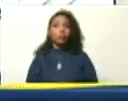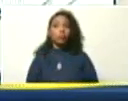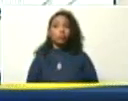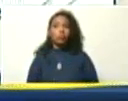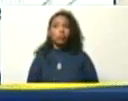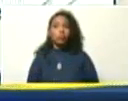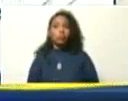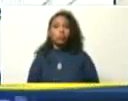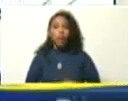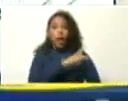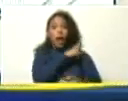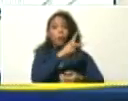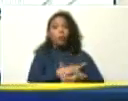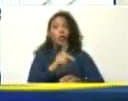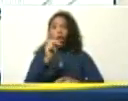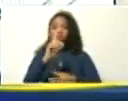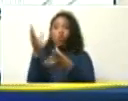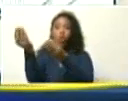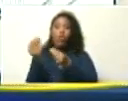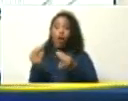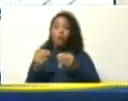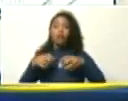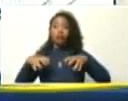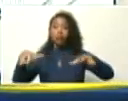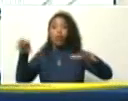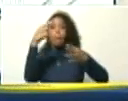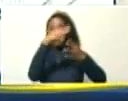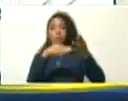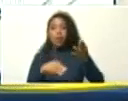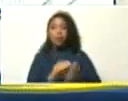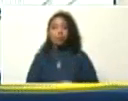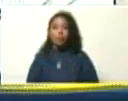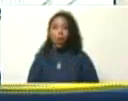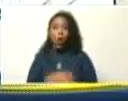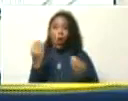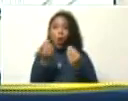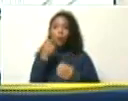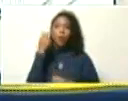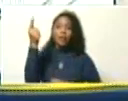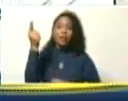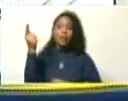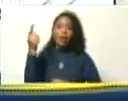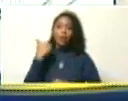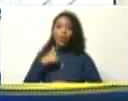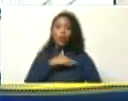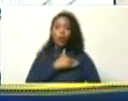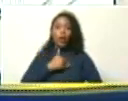Que la poesía no da riqueza material, como dice nuestro querido